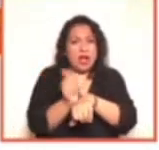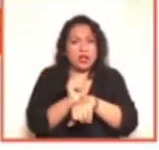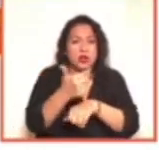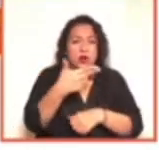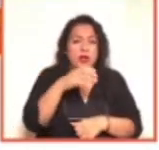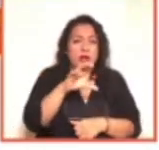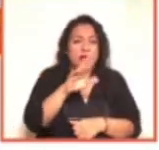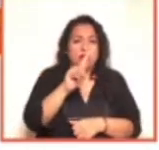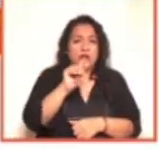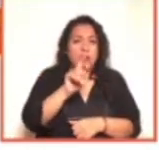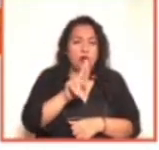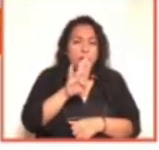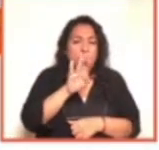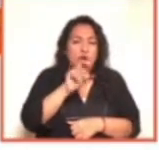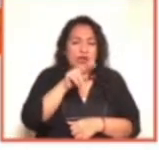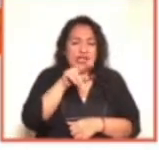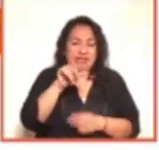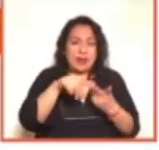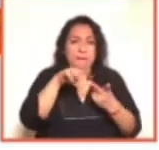Manuel Ojeda.